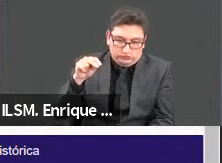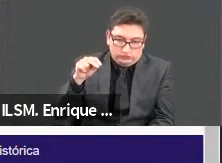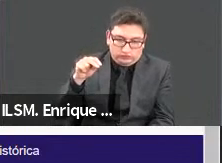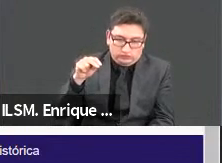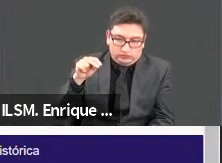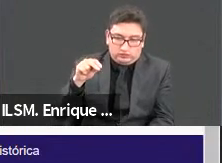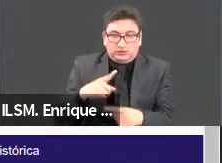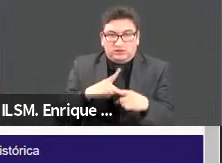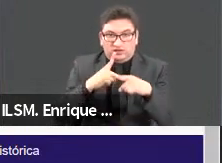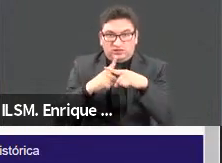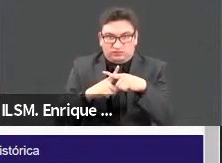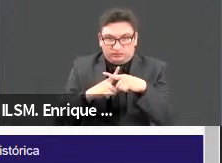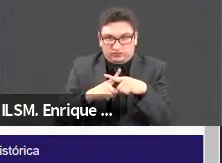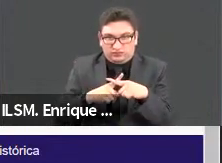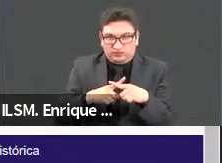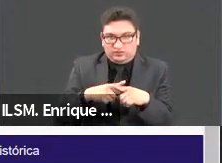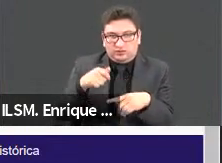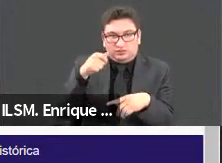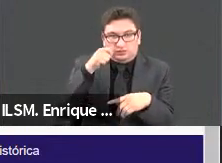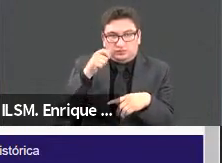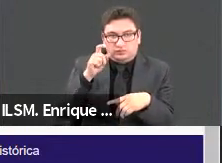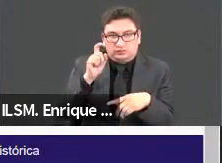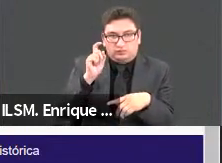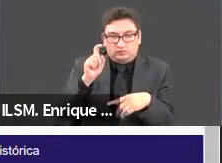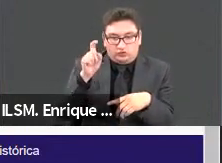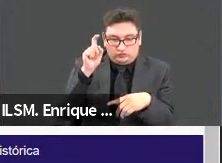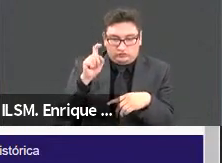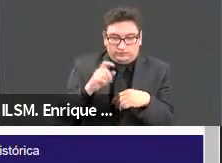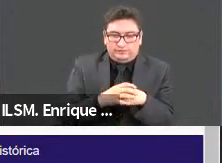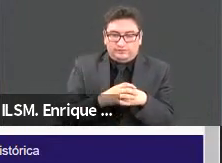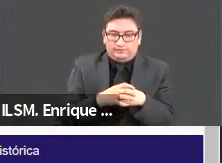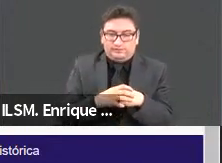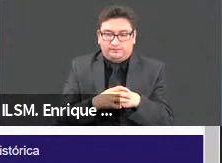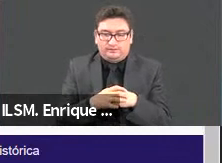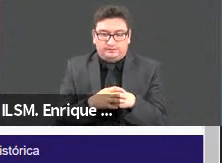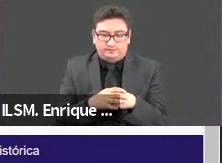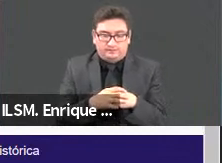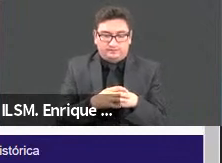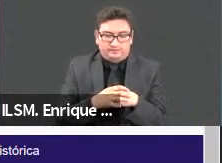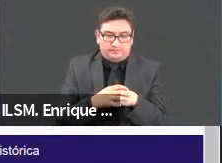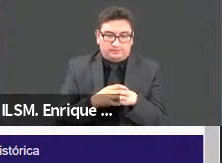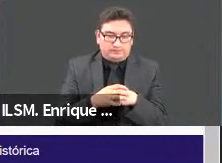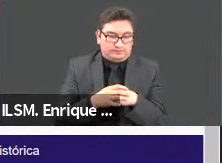agregamos y realizamos nuestra búsqueda.